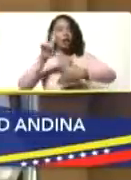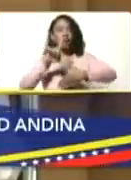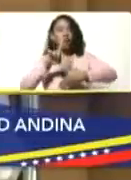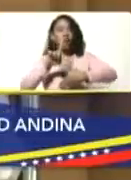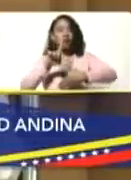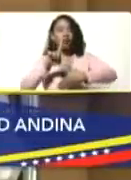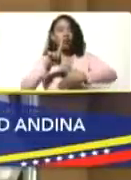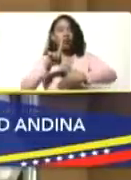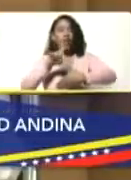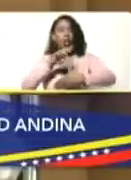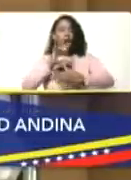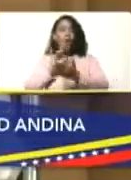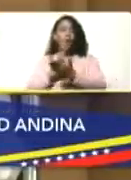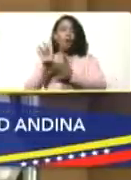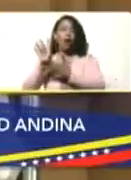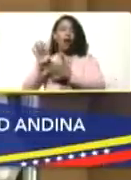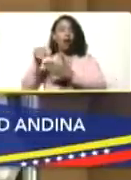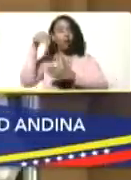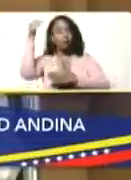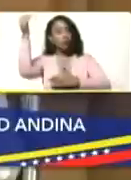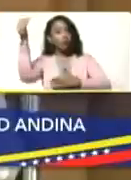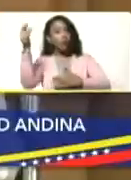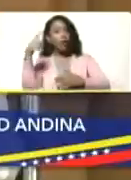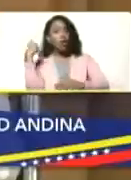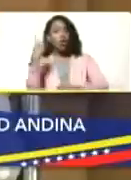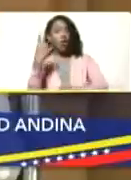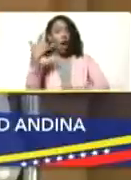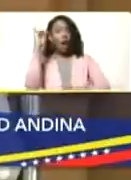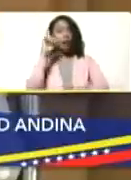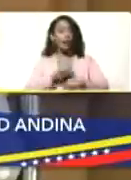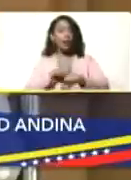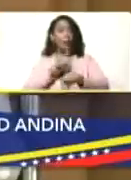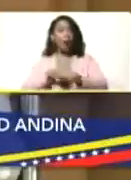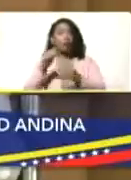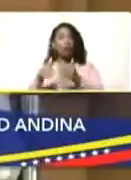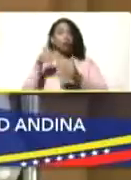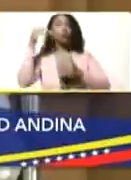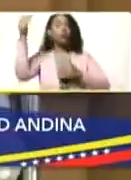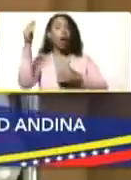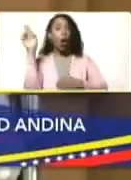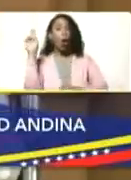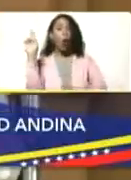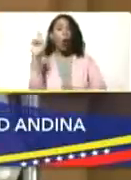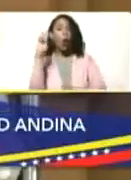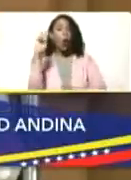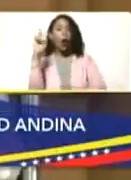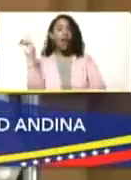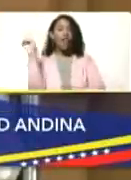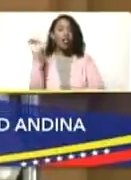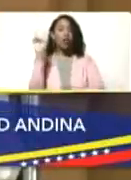el exilio, y que solo tiempo después, en Uruguay y Venezuela,